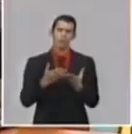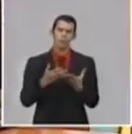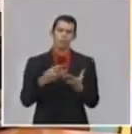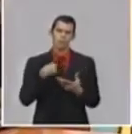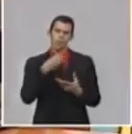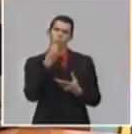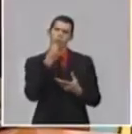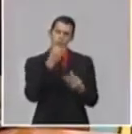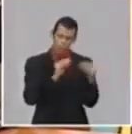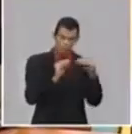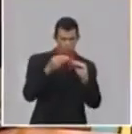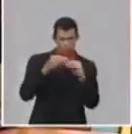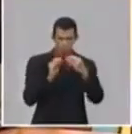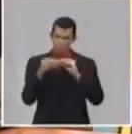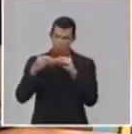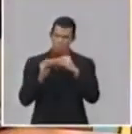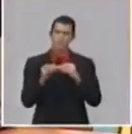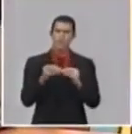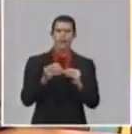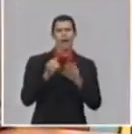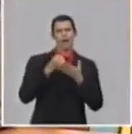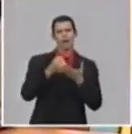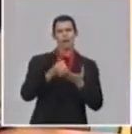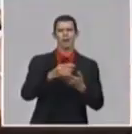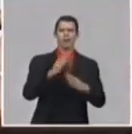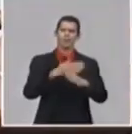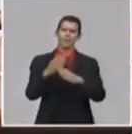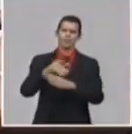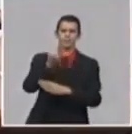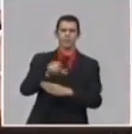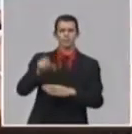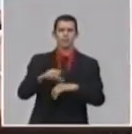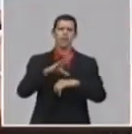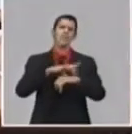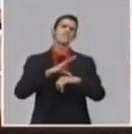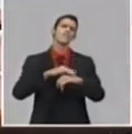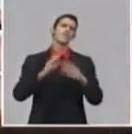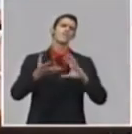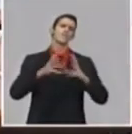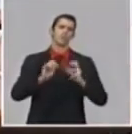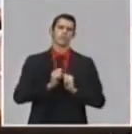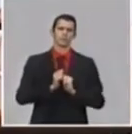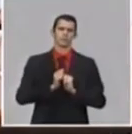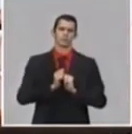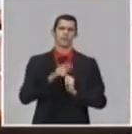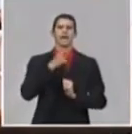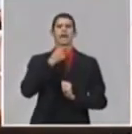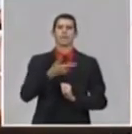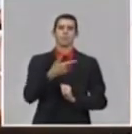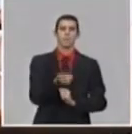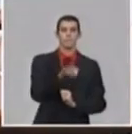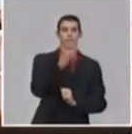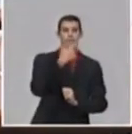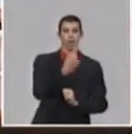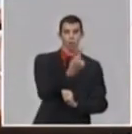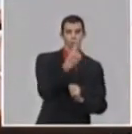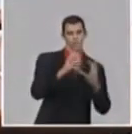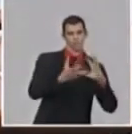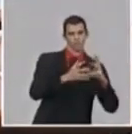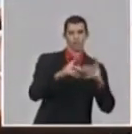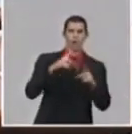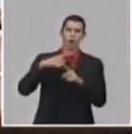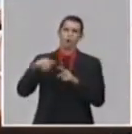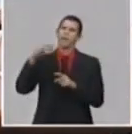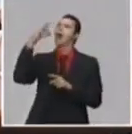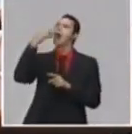especificidades de algunos pacientes que no necesariamente pueden hacerlo desde un antiviral, lo pueden hacer desde otro, pero como eso, esa posibilidad de tener diferentes productos